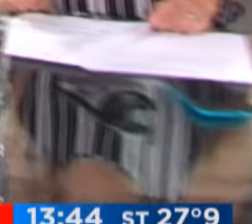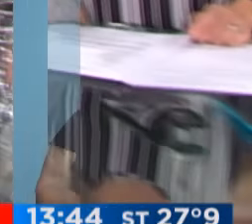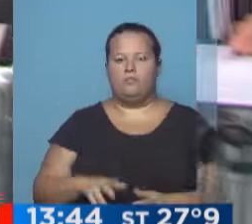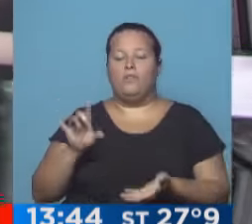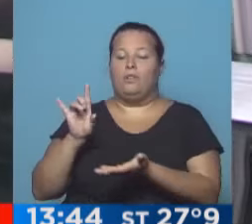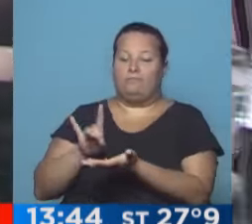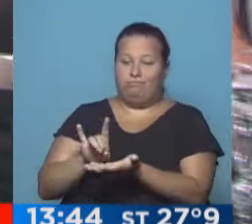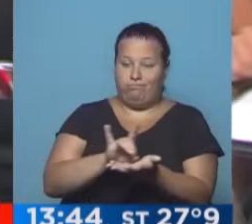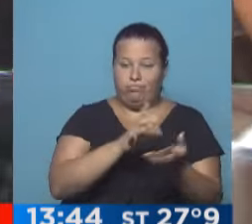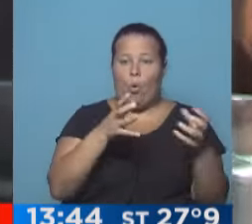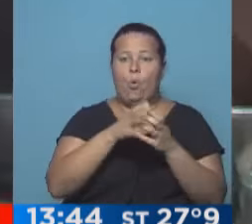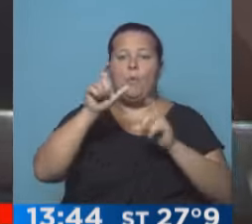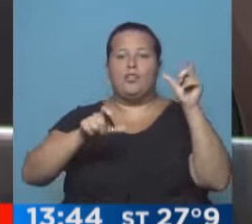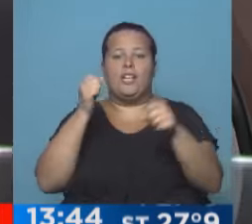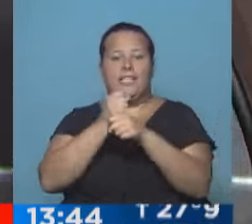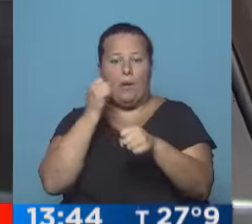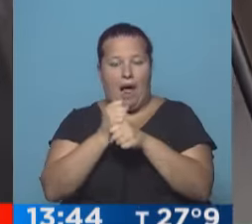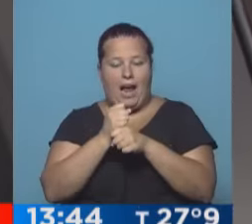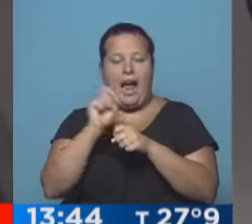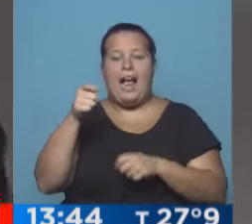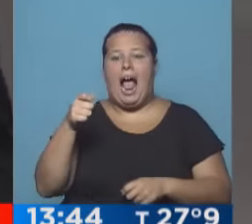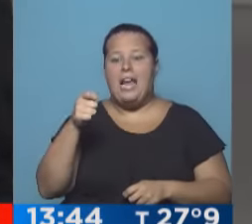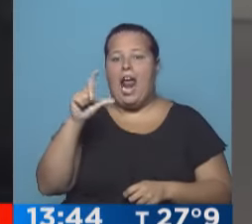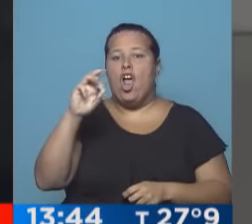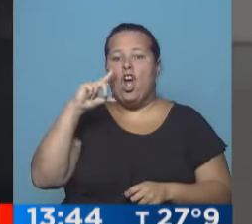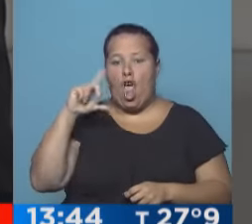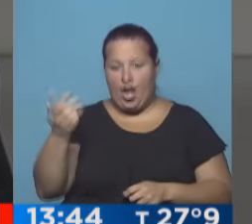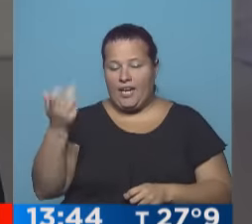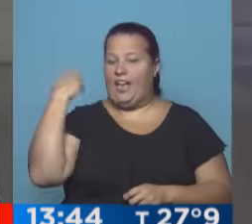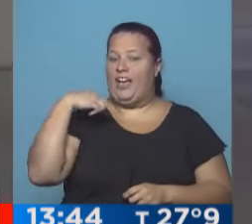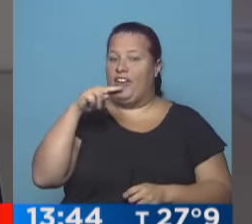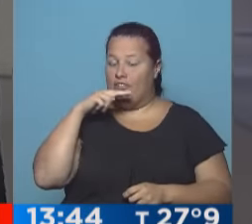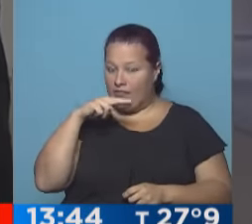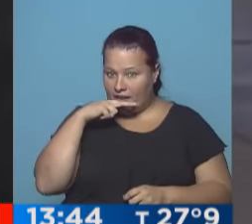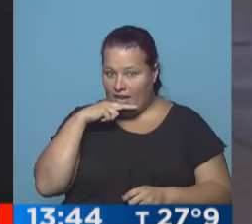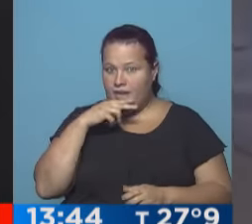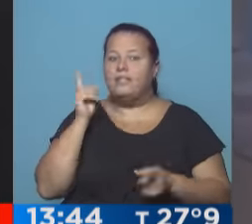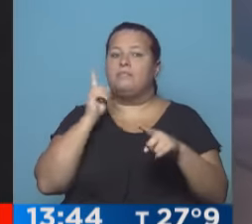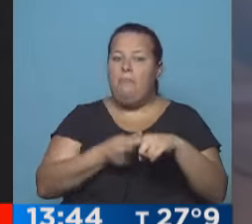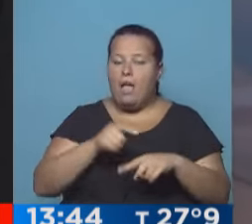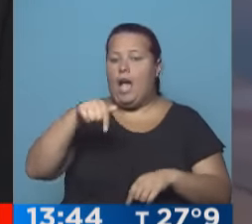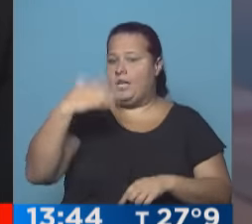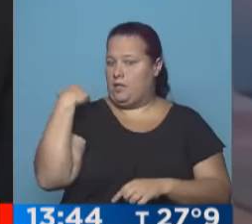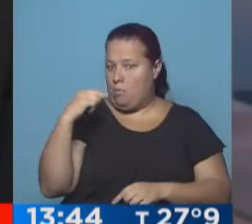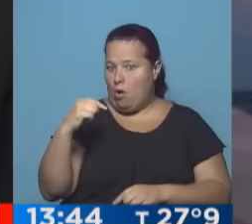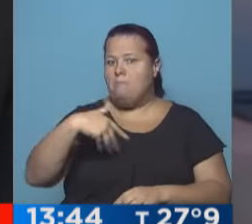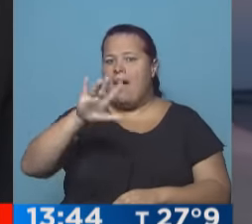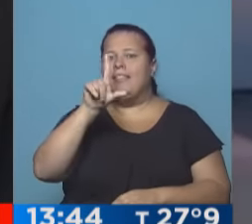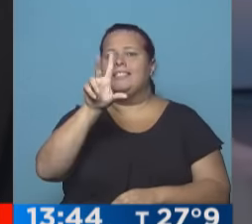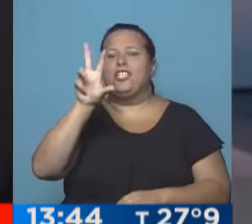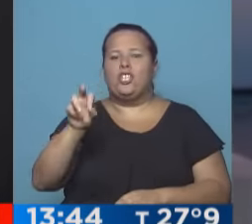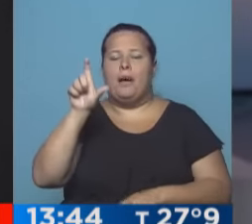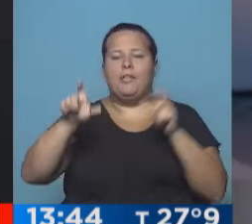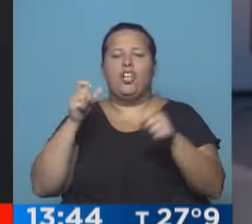Los despidos de un grupo de trabajadores del canal Crónica el viernes pasado se suman las últimas horas a más de